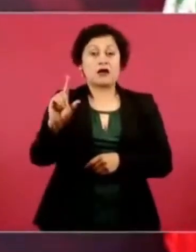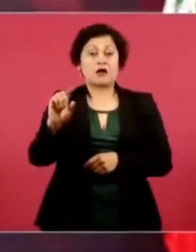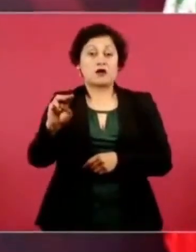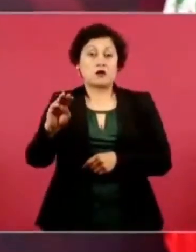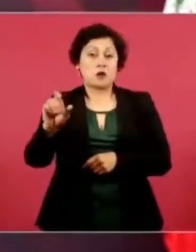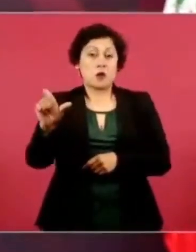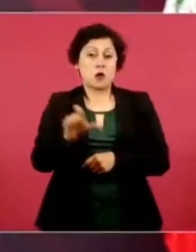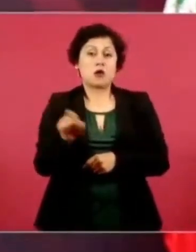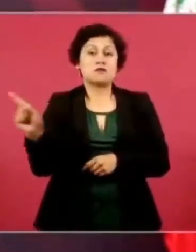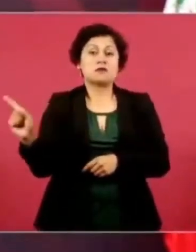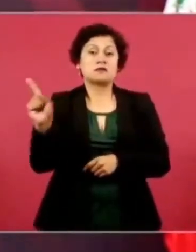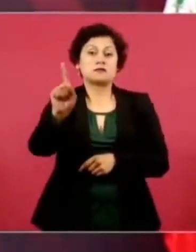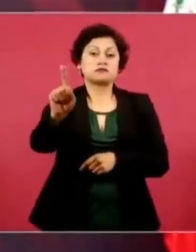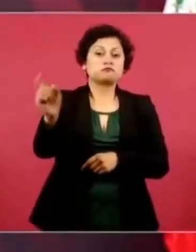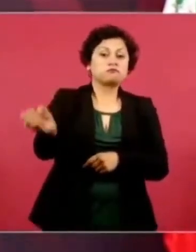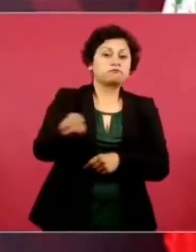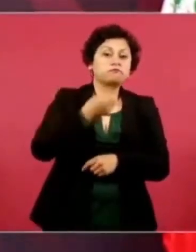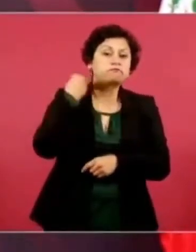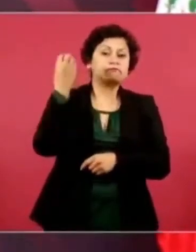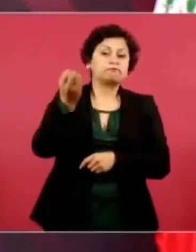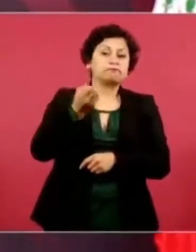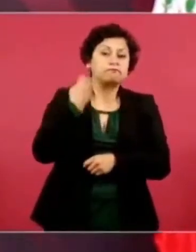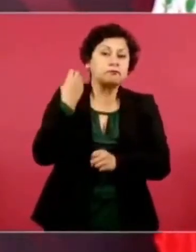con honrosas excepciones,